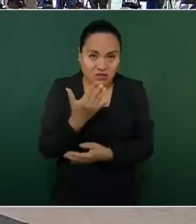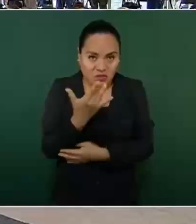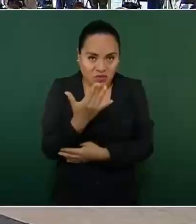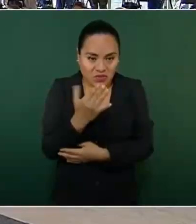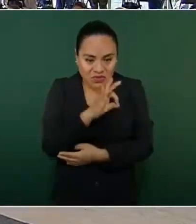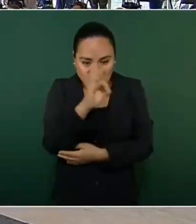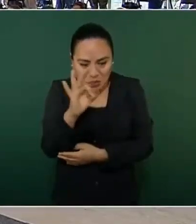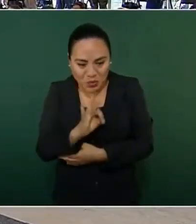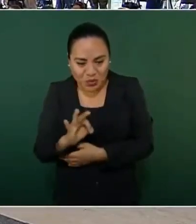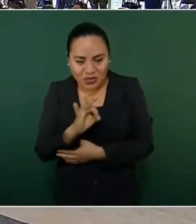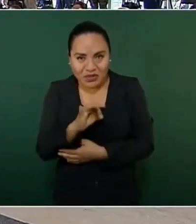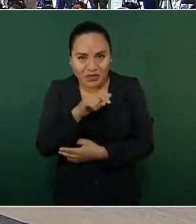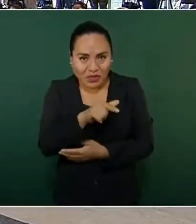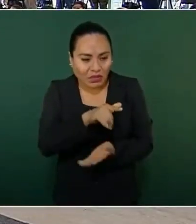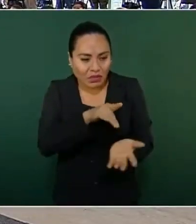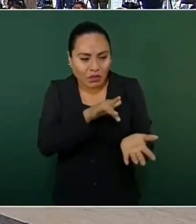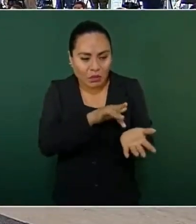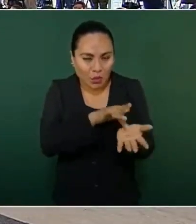50%.